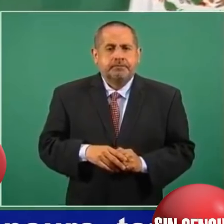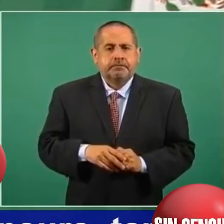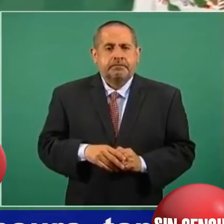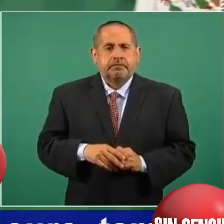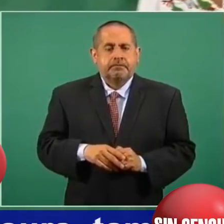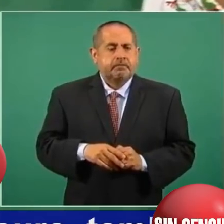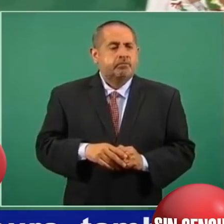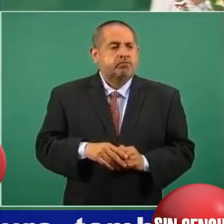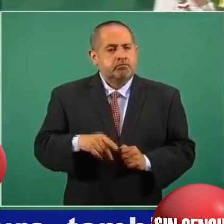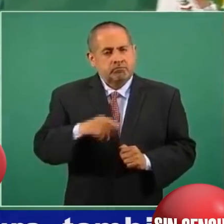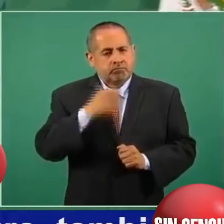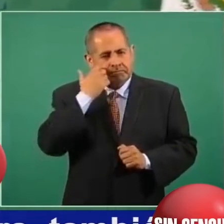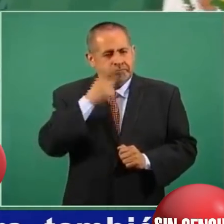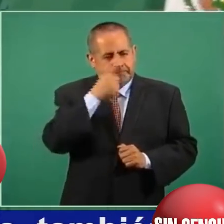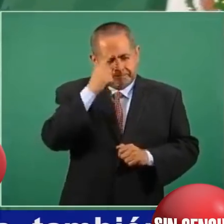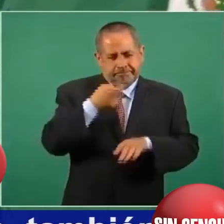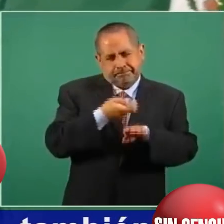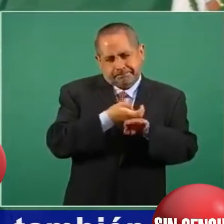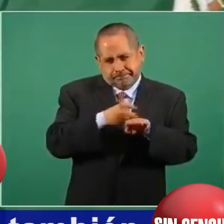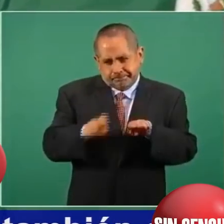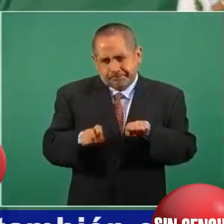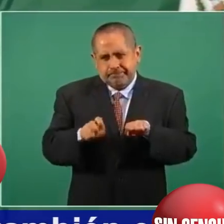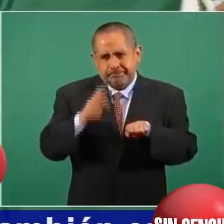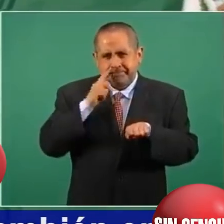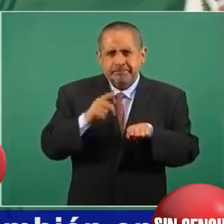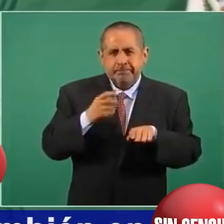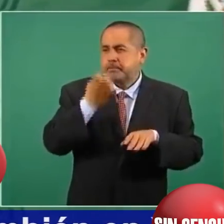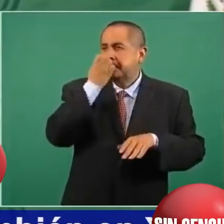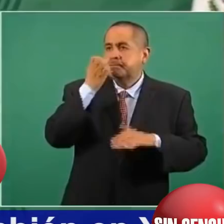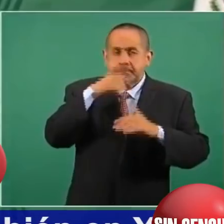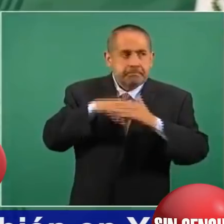que querían que yo me bajara a la escuela,